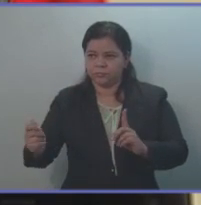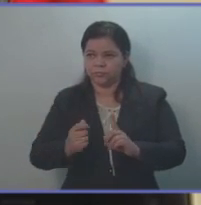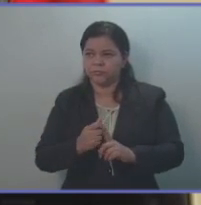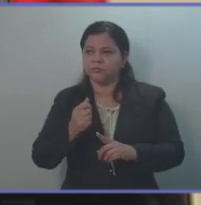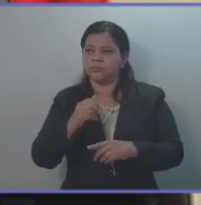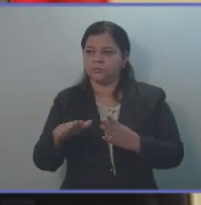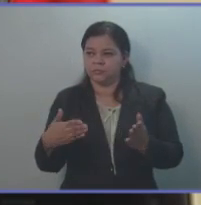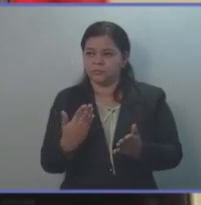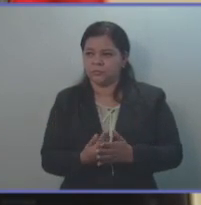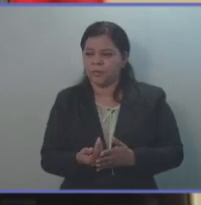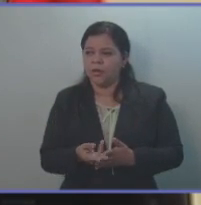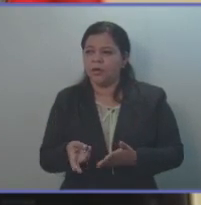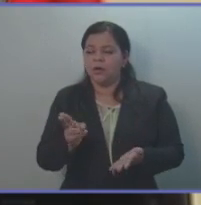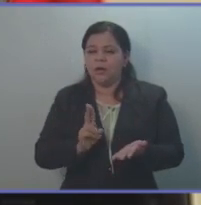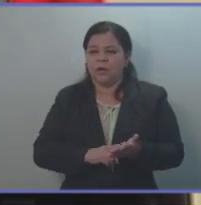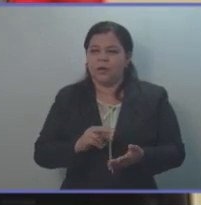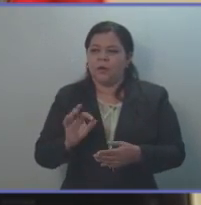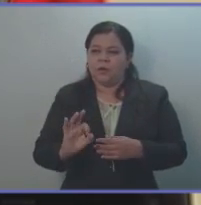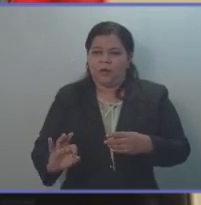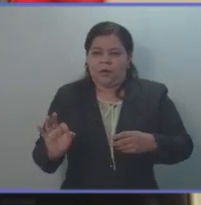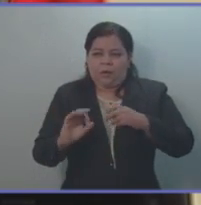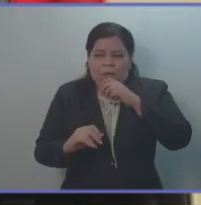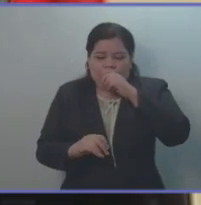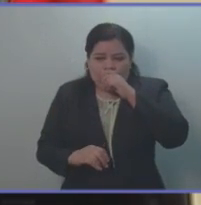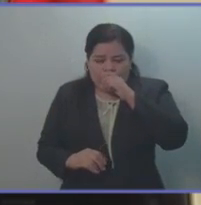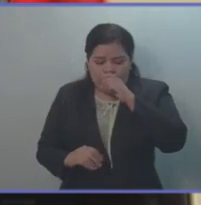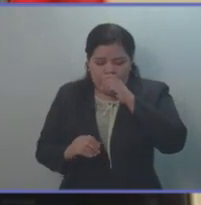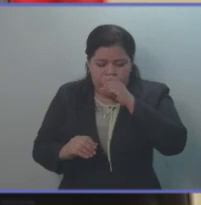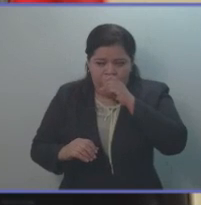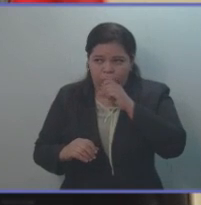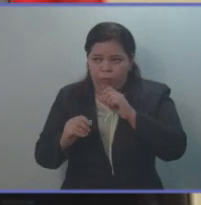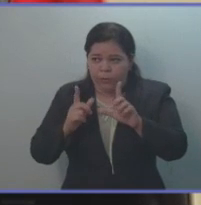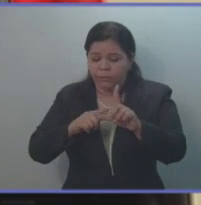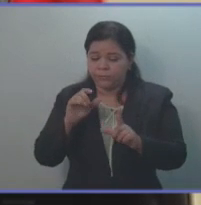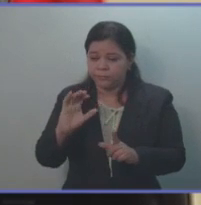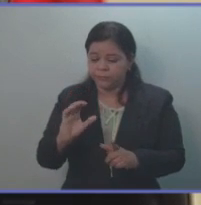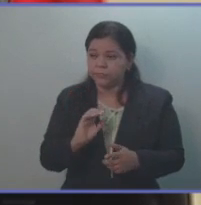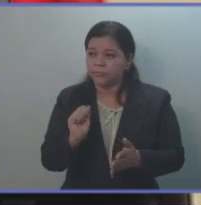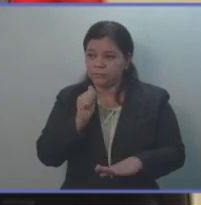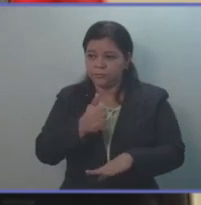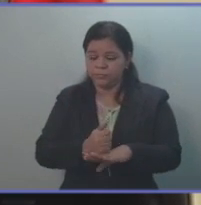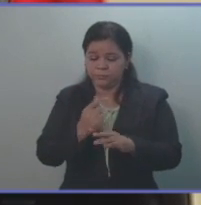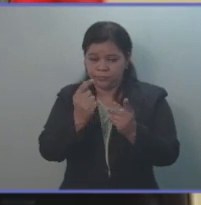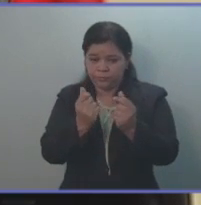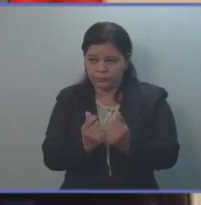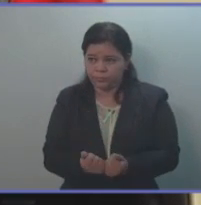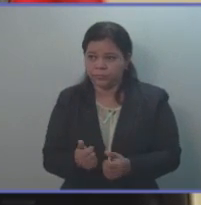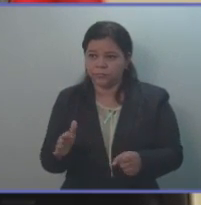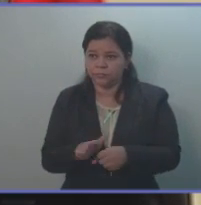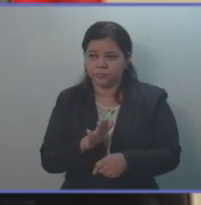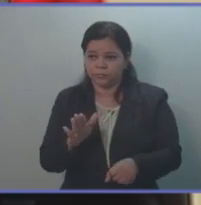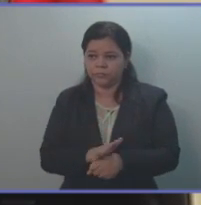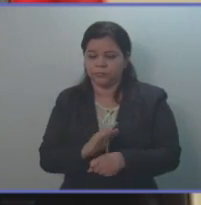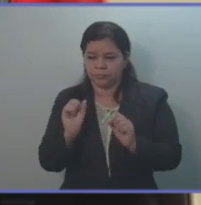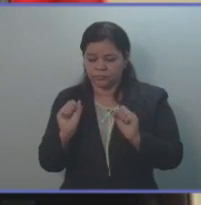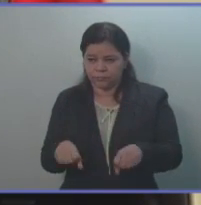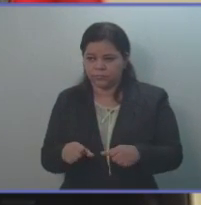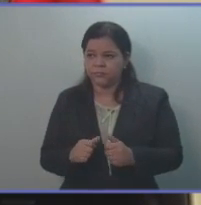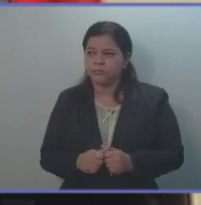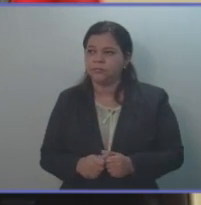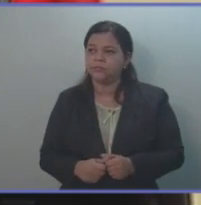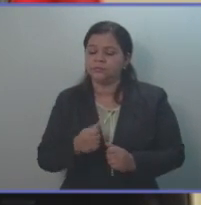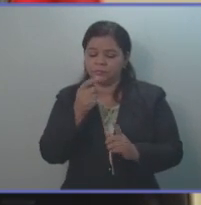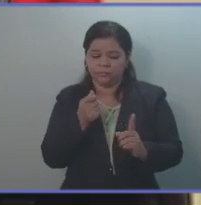de media jornada. C. Establecer el monto presupuestario requerido para llevar a los empleados con